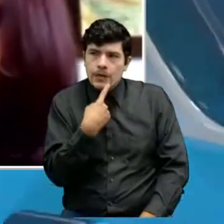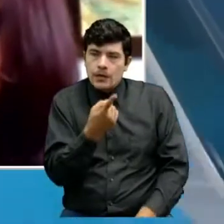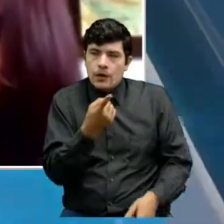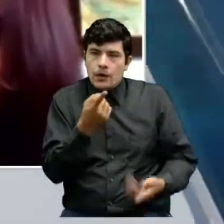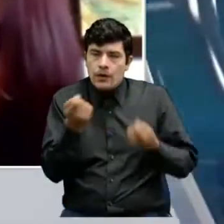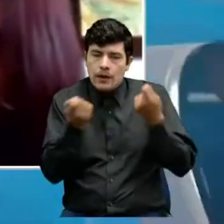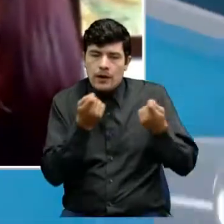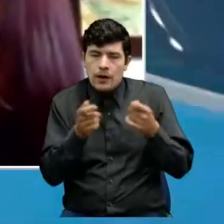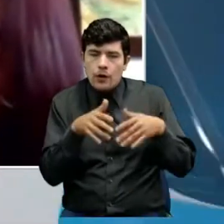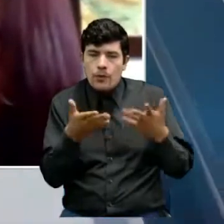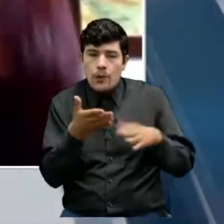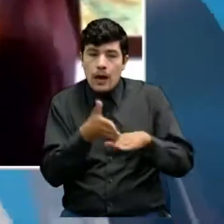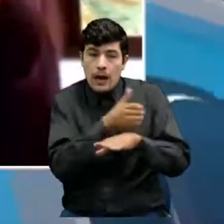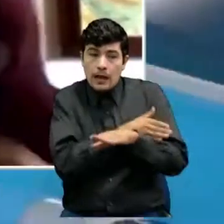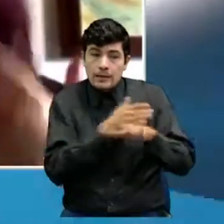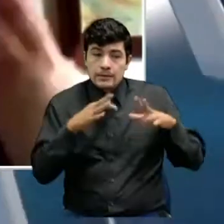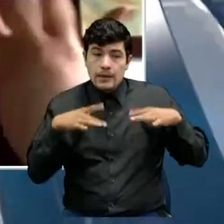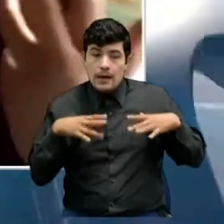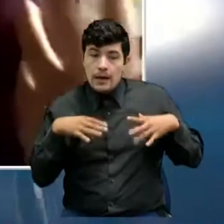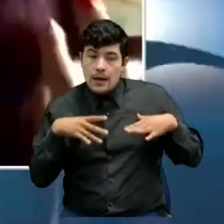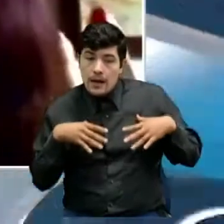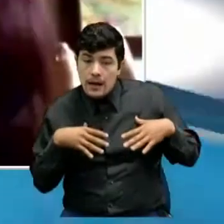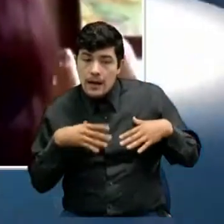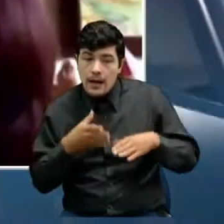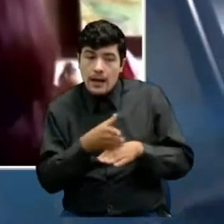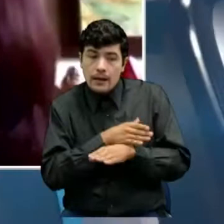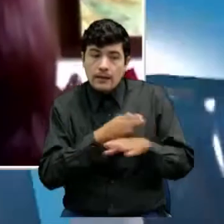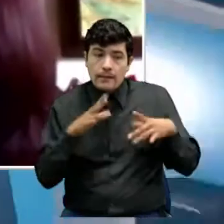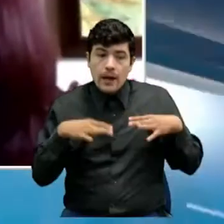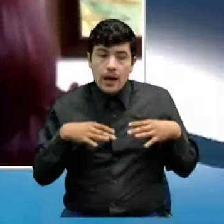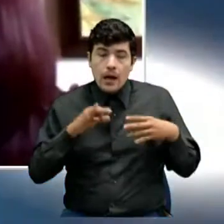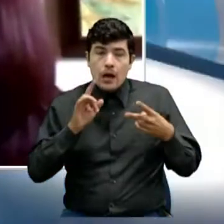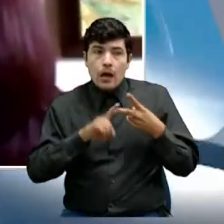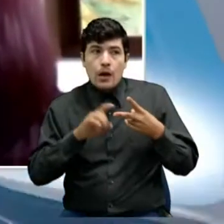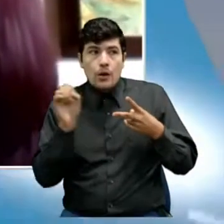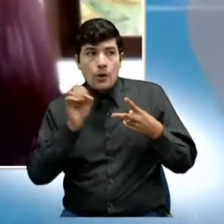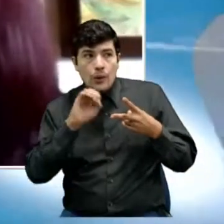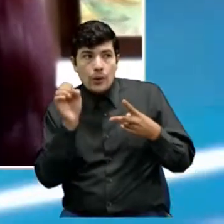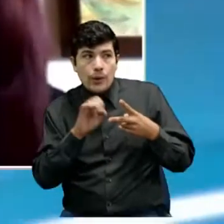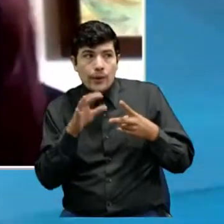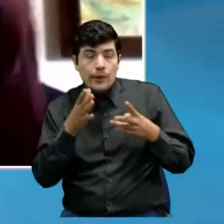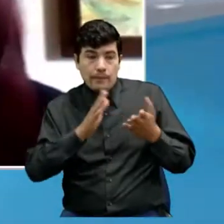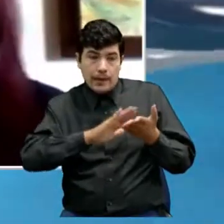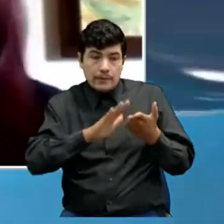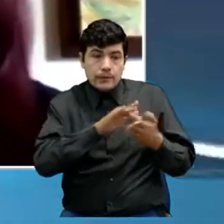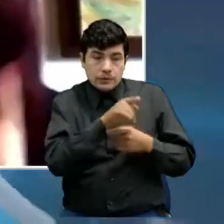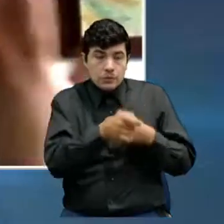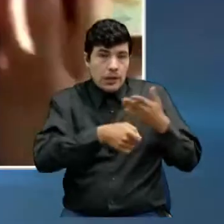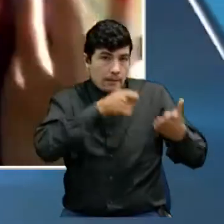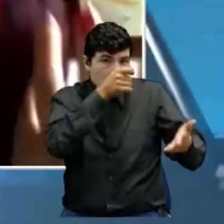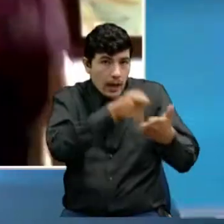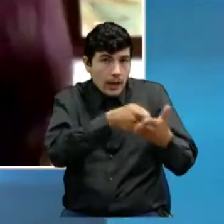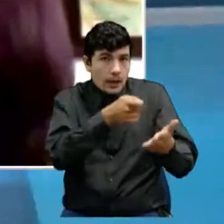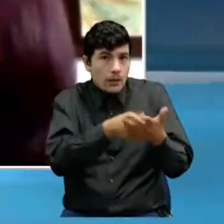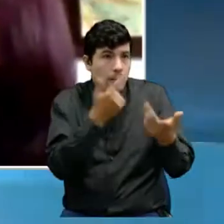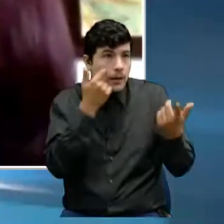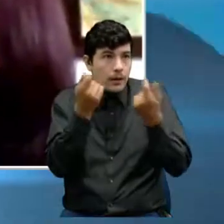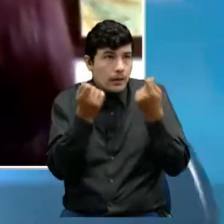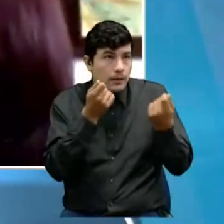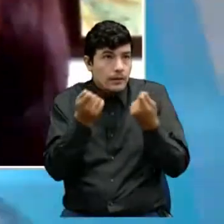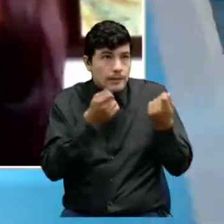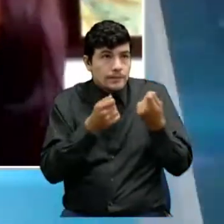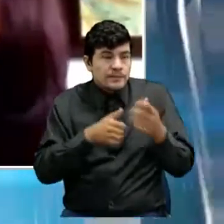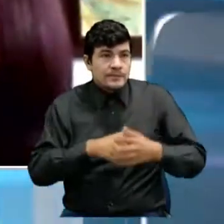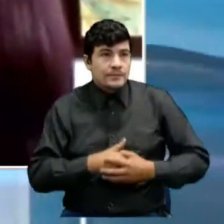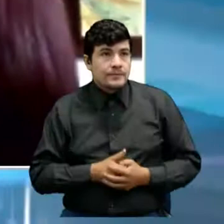unas vacaciones anticipadas, lo manejo a través de una licencia remunerada, a través de una licencia no